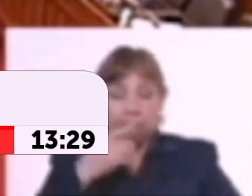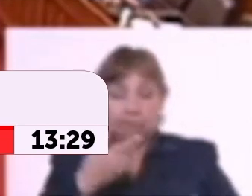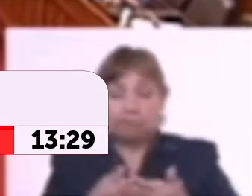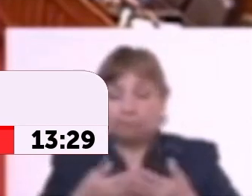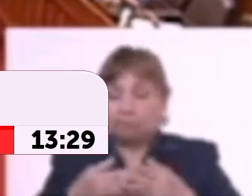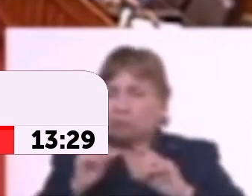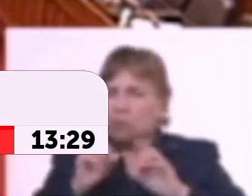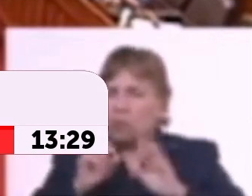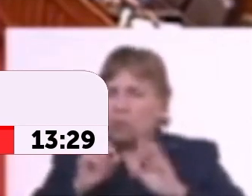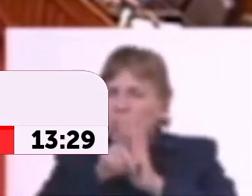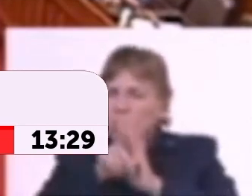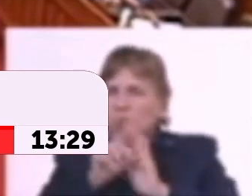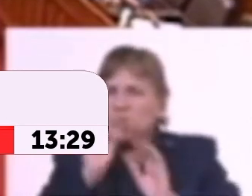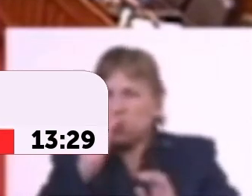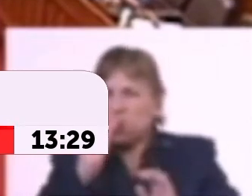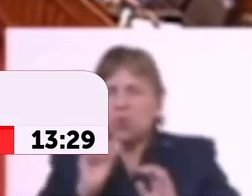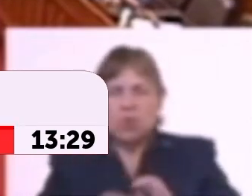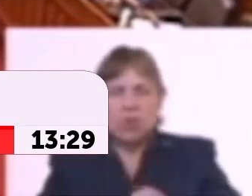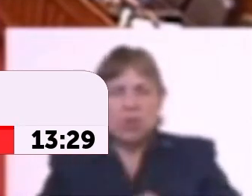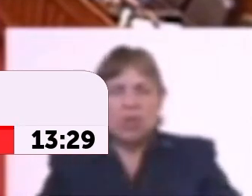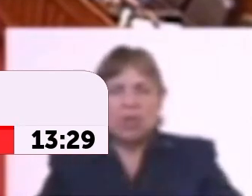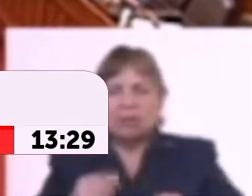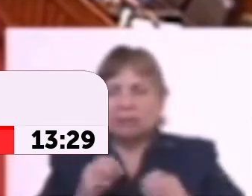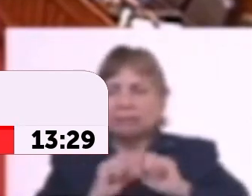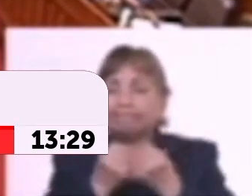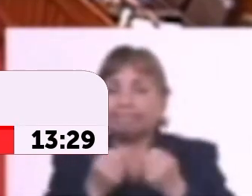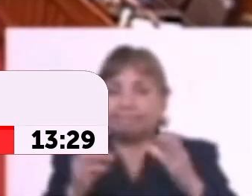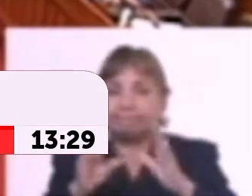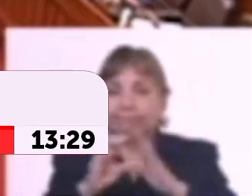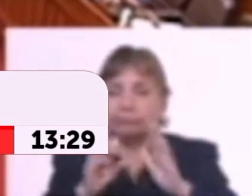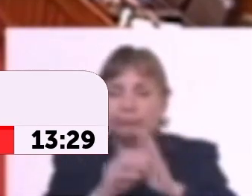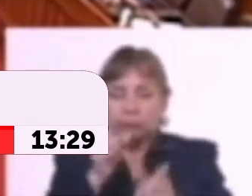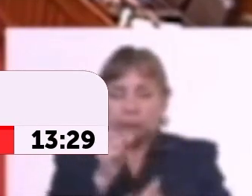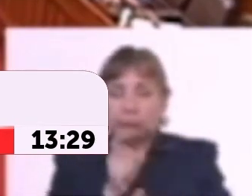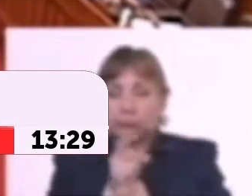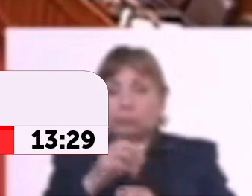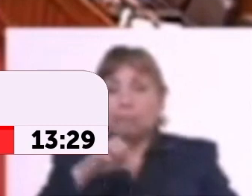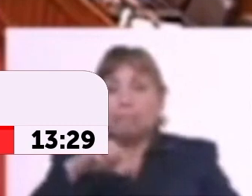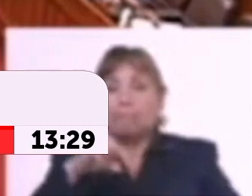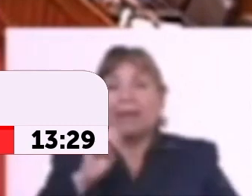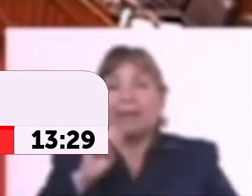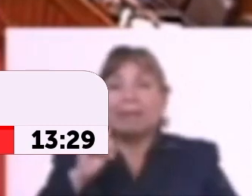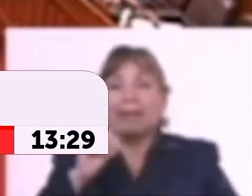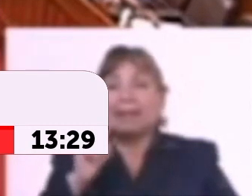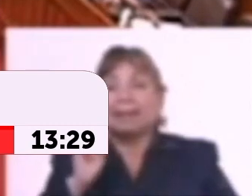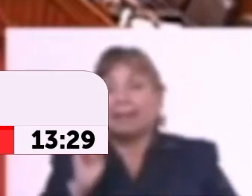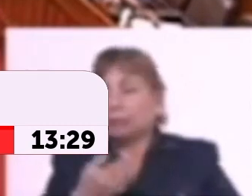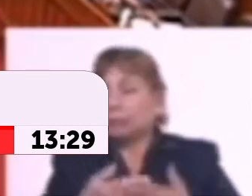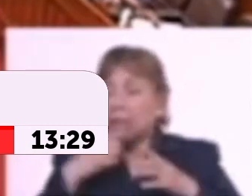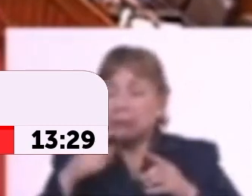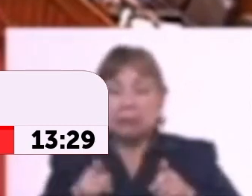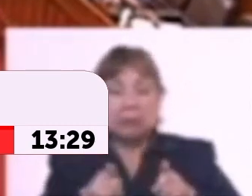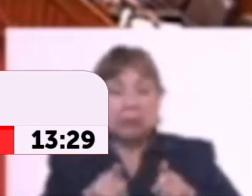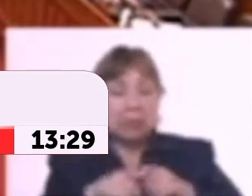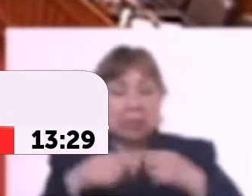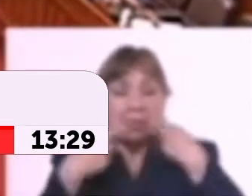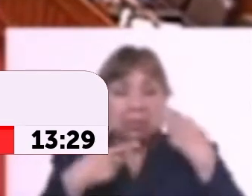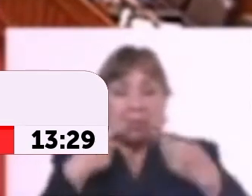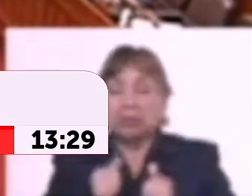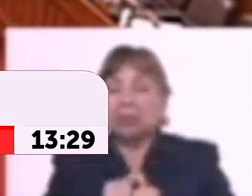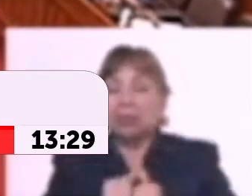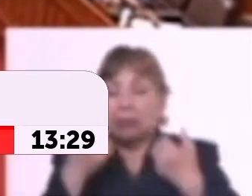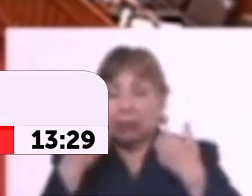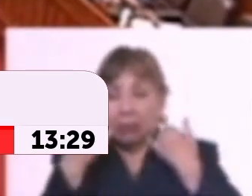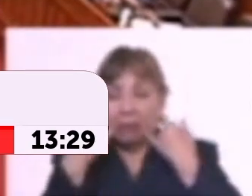informe, corresponde ya elevarlo al Consejo Directivo para que el Consejo Directivo cite al Pleno. Sé que hoy día el presidente